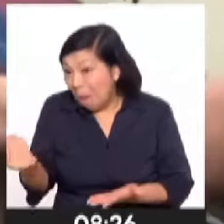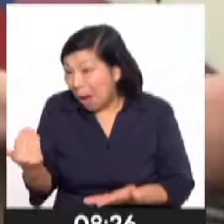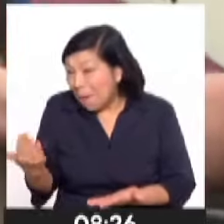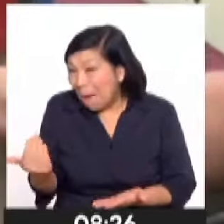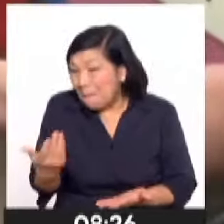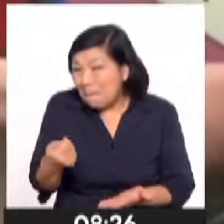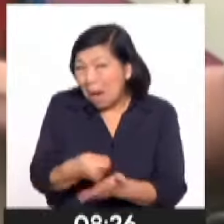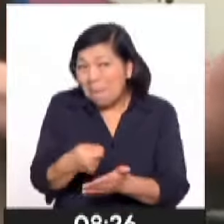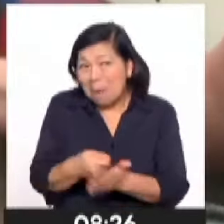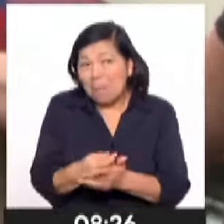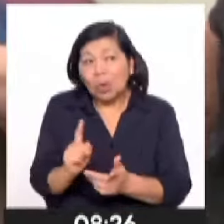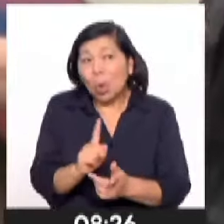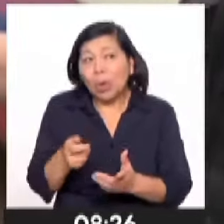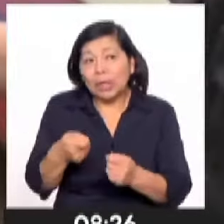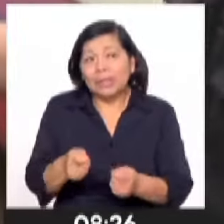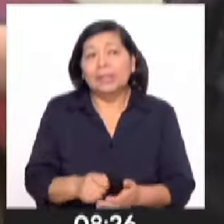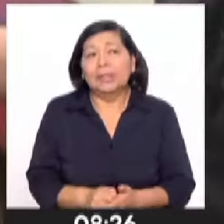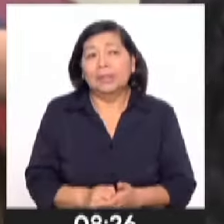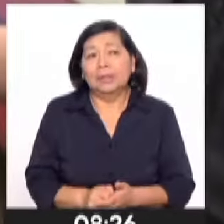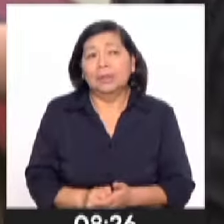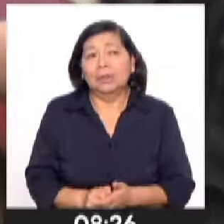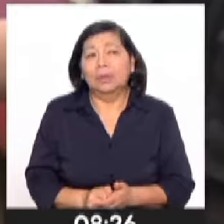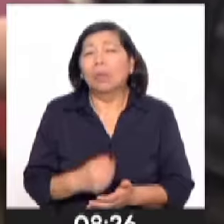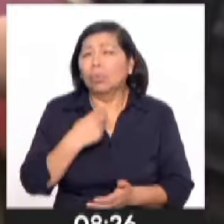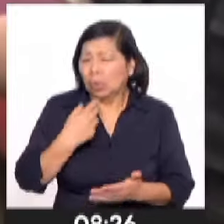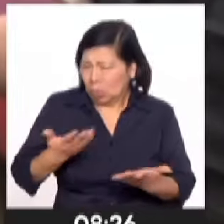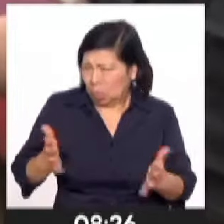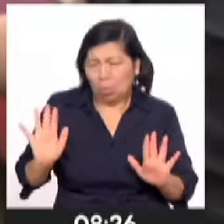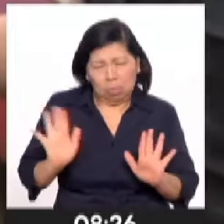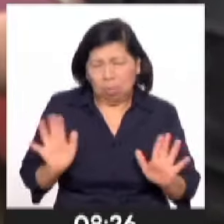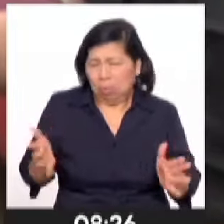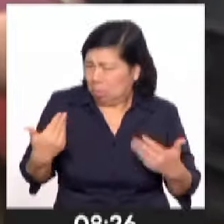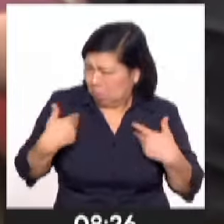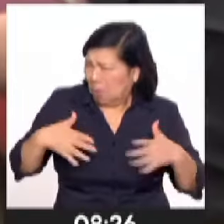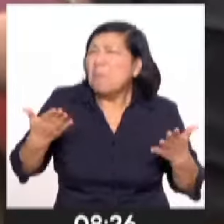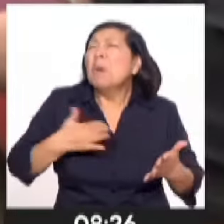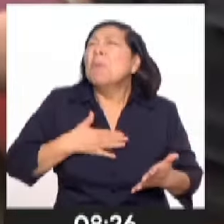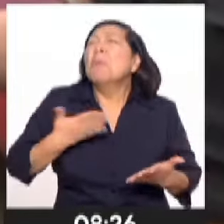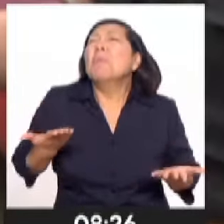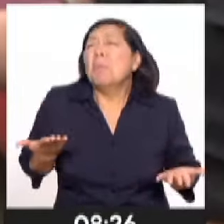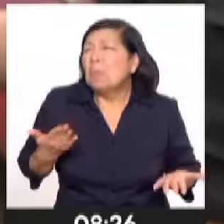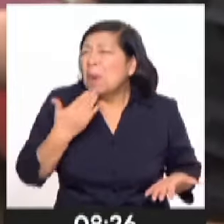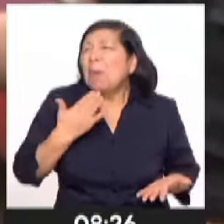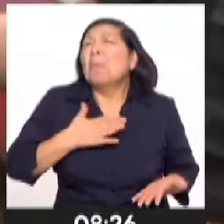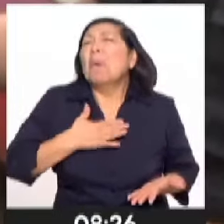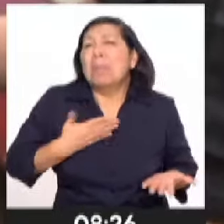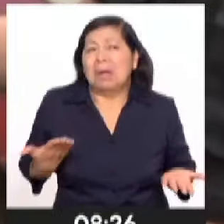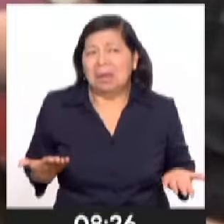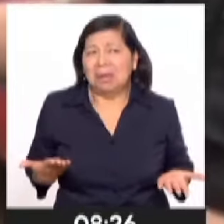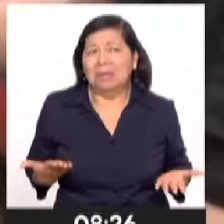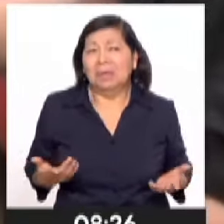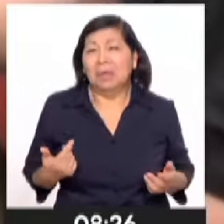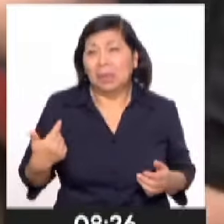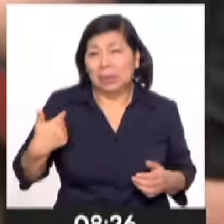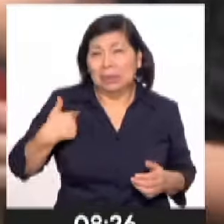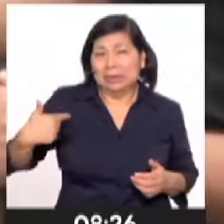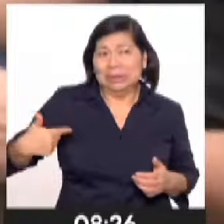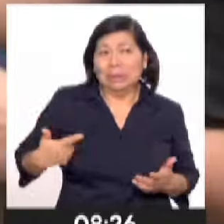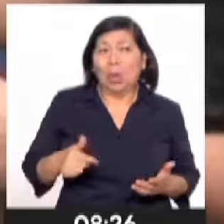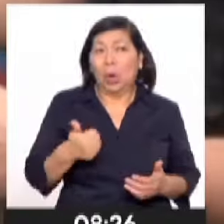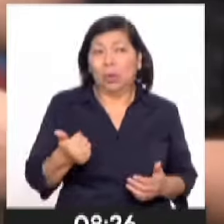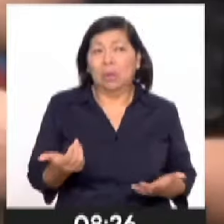darle, porque él no quiso. Él levantó su voz y le dijo, no, ¿qué pasa conmigo? Entonces, como ahí, como me tenían apuntando, el